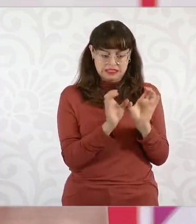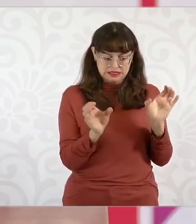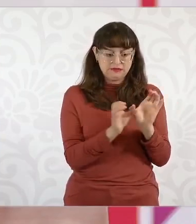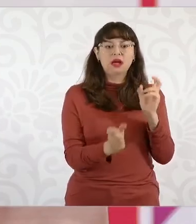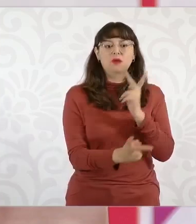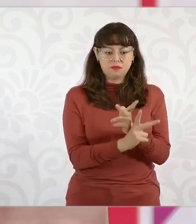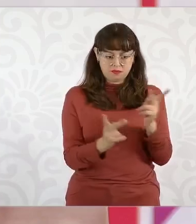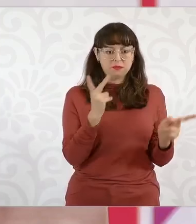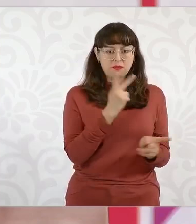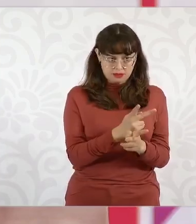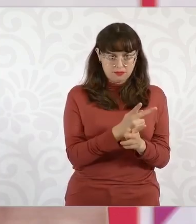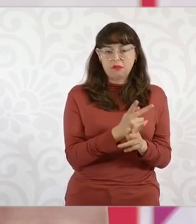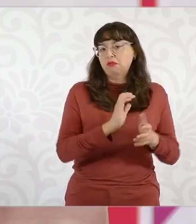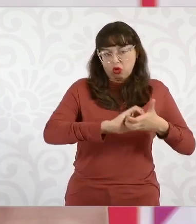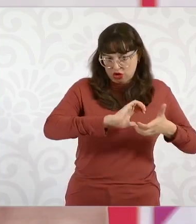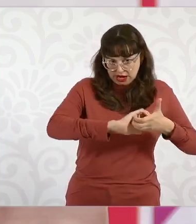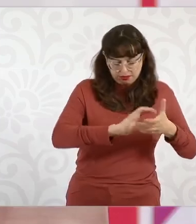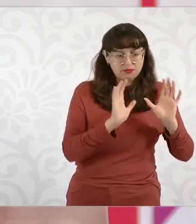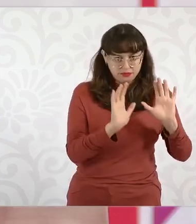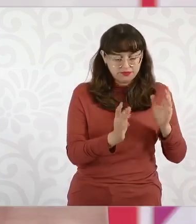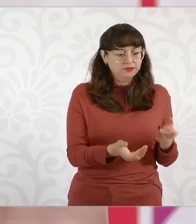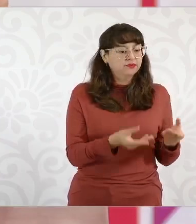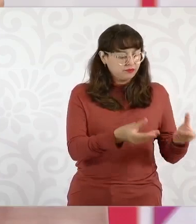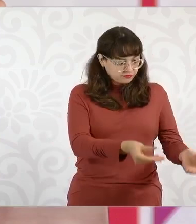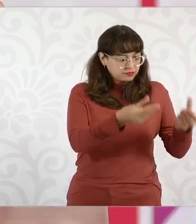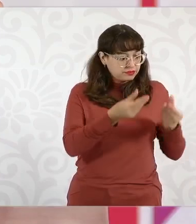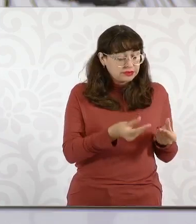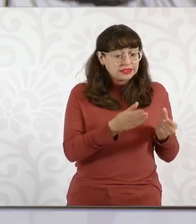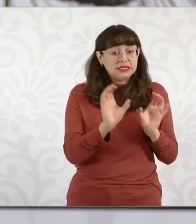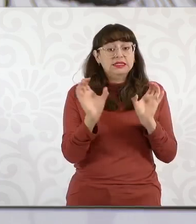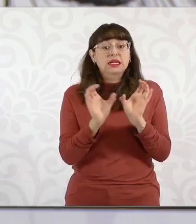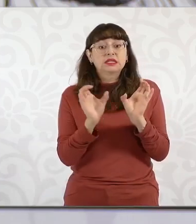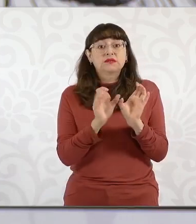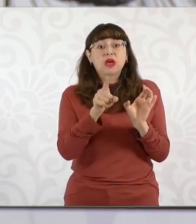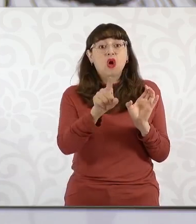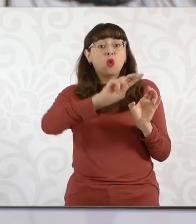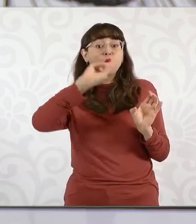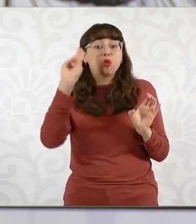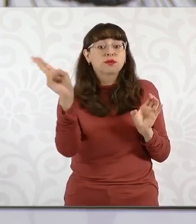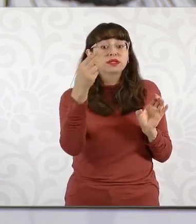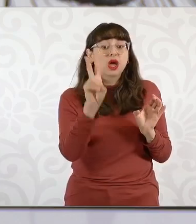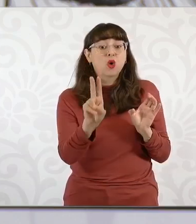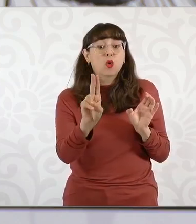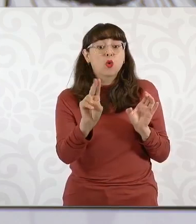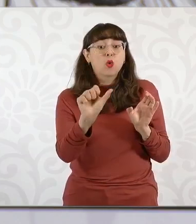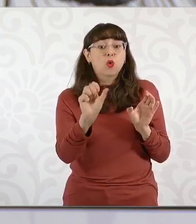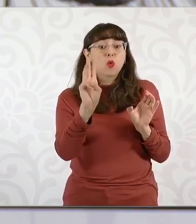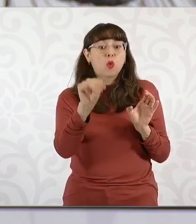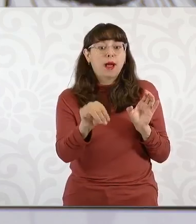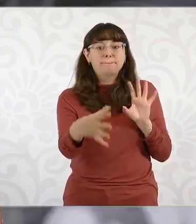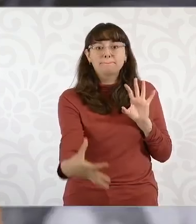certificado del CONALEP, por ejemplo, y un certificado de la UAM o